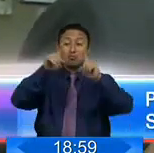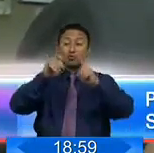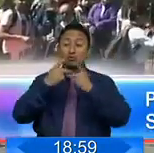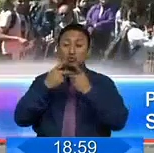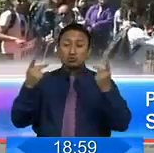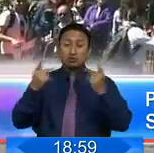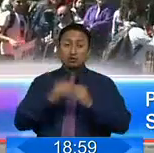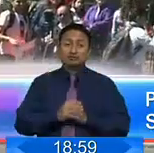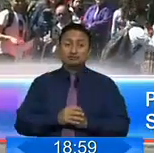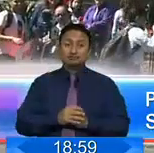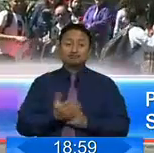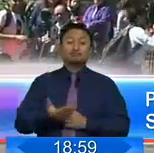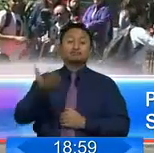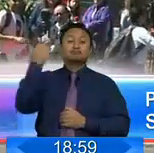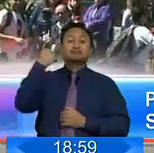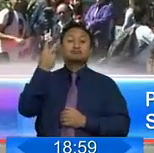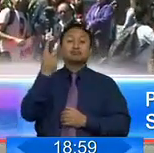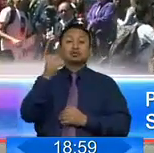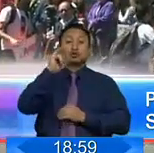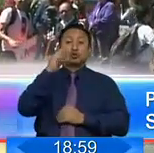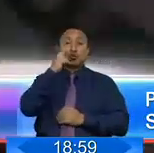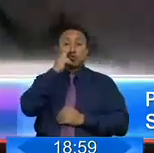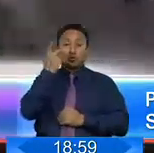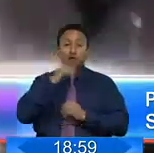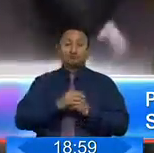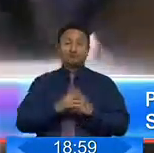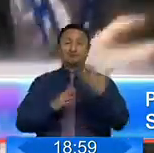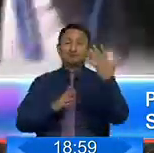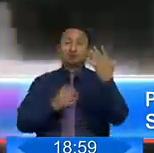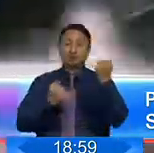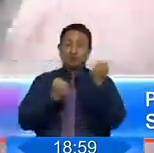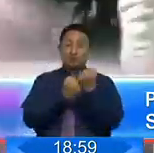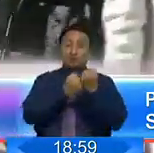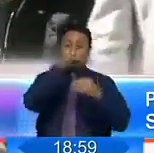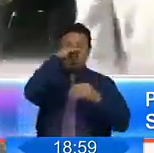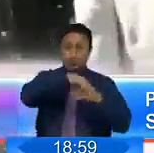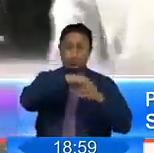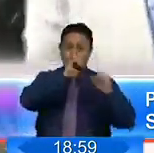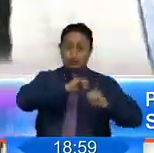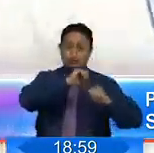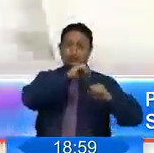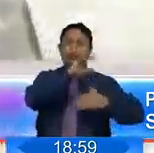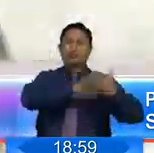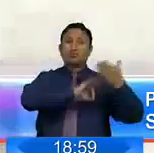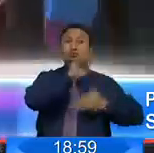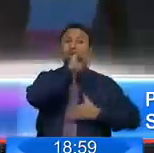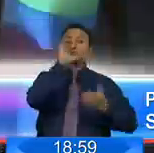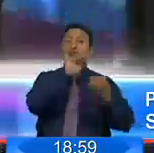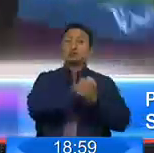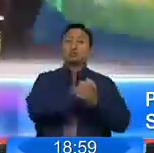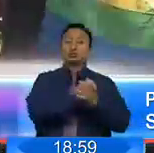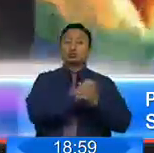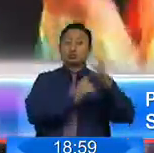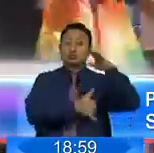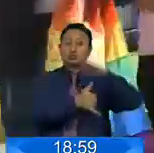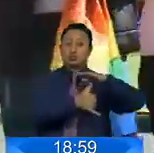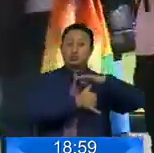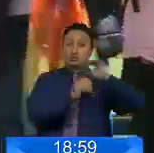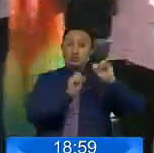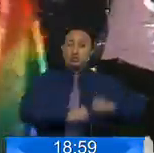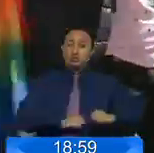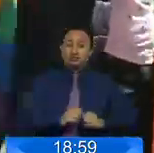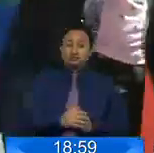El pasado 12 de junio, con 5 votos a favor, la Corte Constitucional aprobó el matrimonio igualitario.